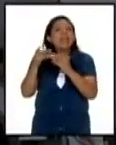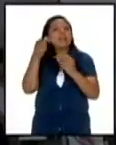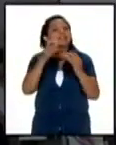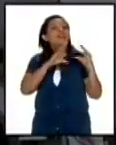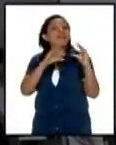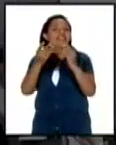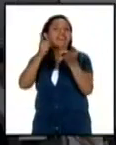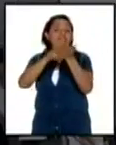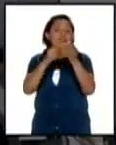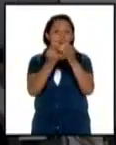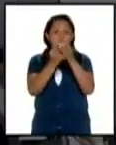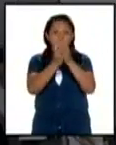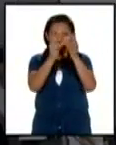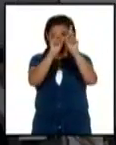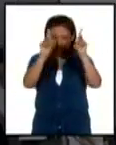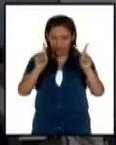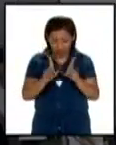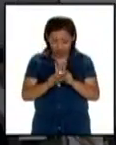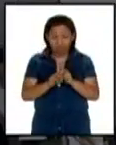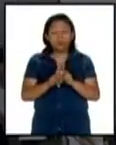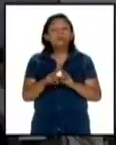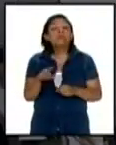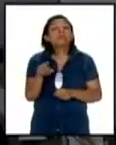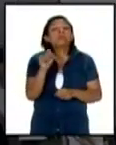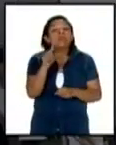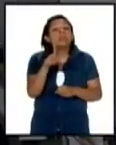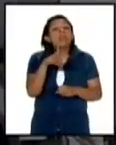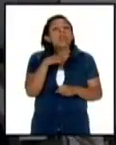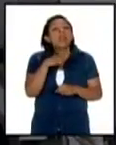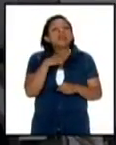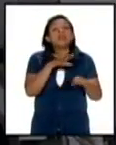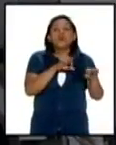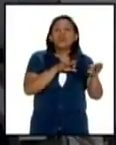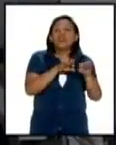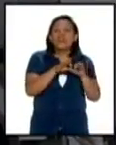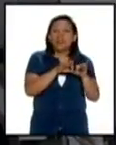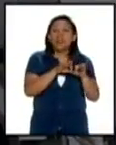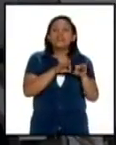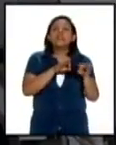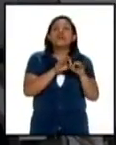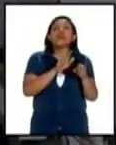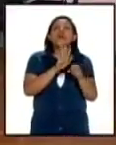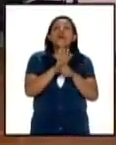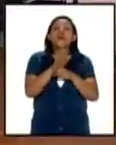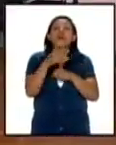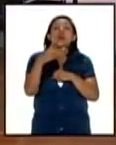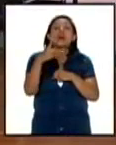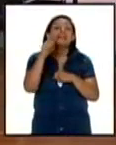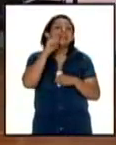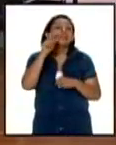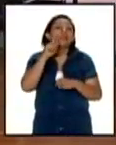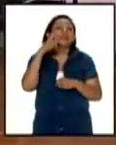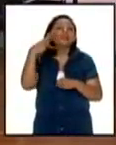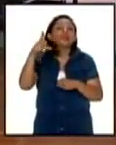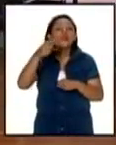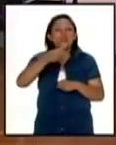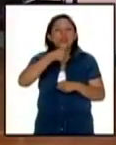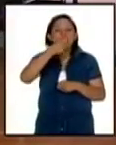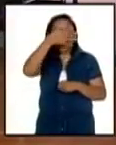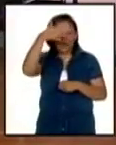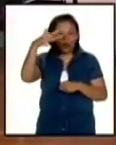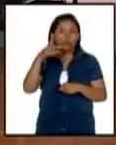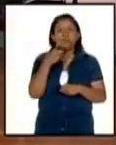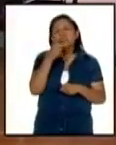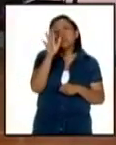nuestro diplomado. Estamos también trabajando sobre la sexualidad de los adultos mayores. Parecería que cuando